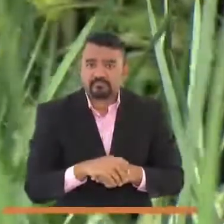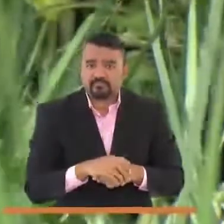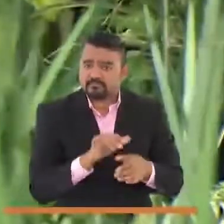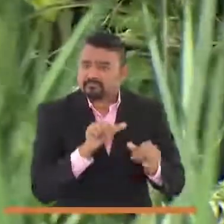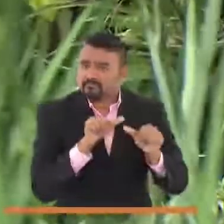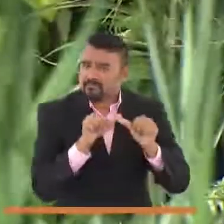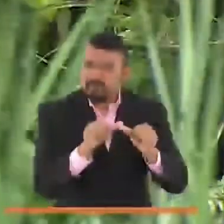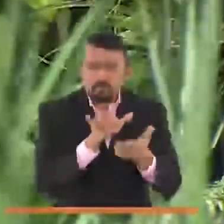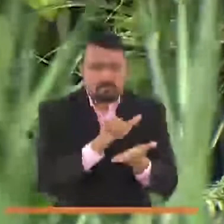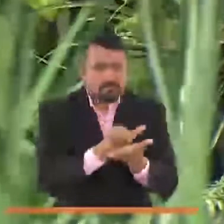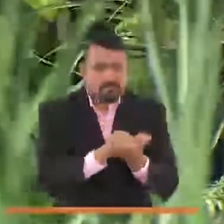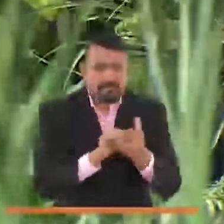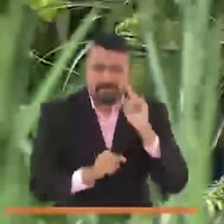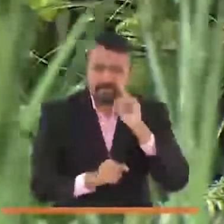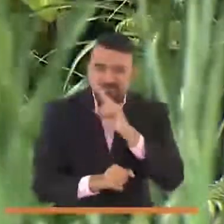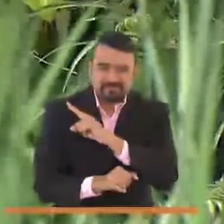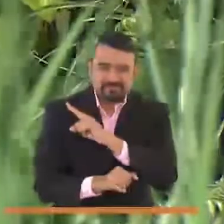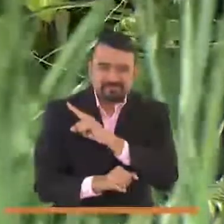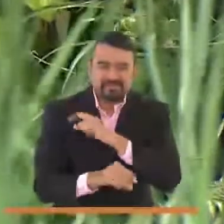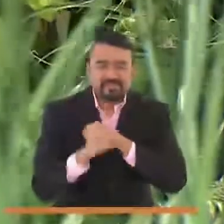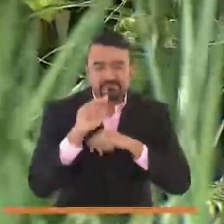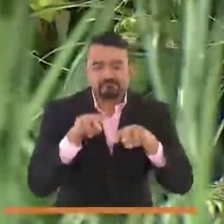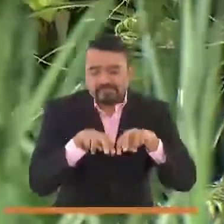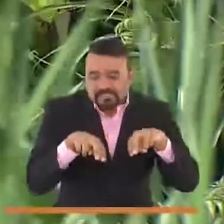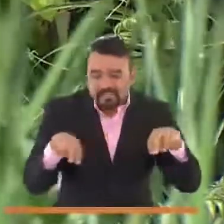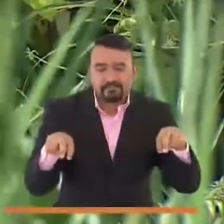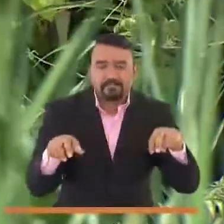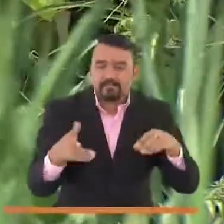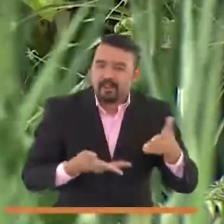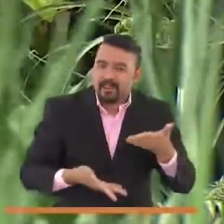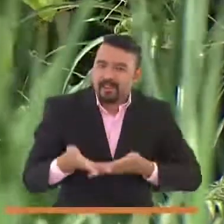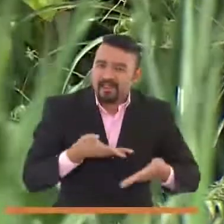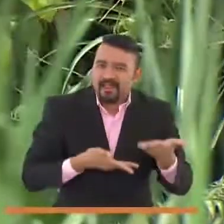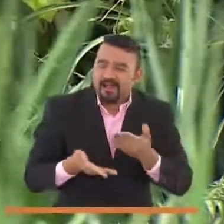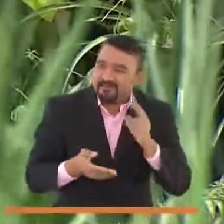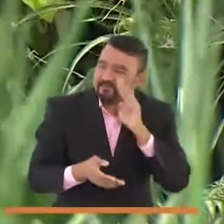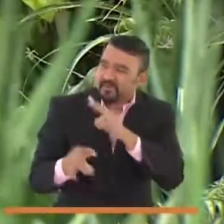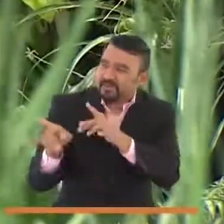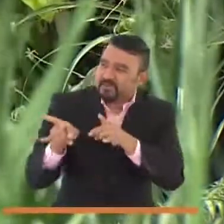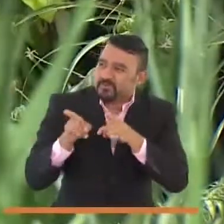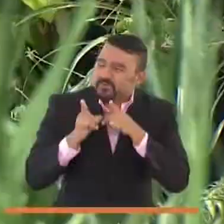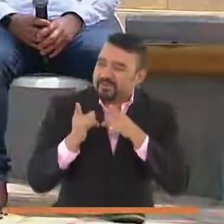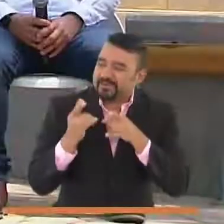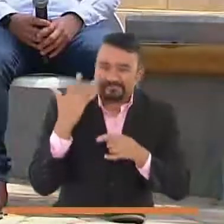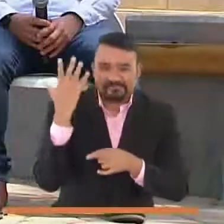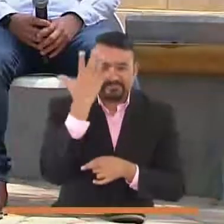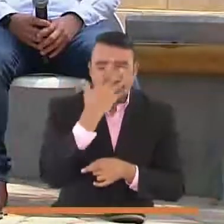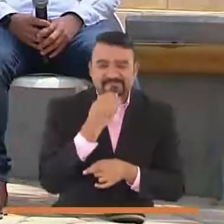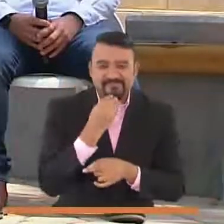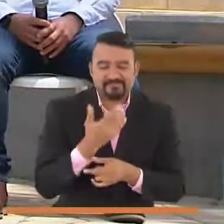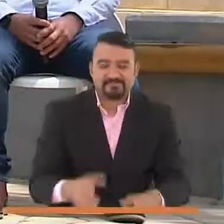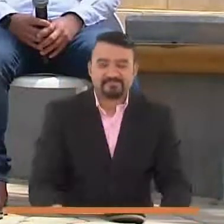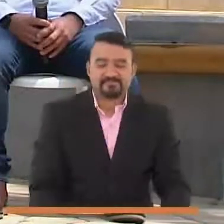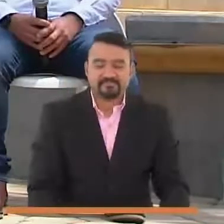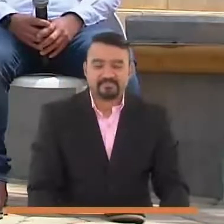siga siendo un espacio verde para el disfrute de todos los que vienen a este pasaje de ley, Luisa. Y ahora sí,